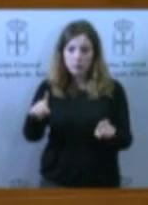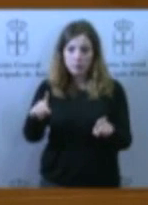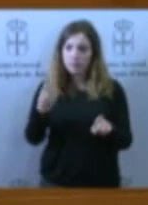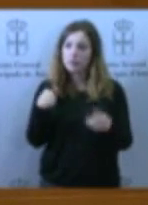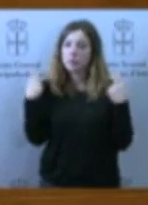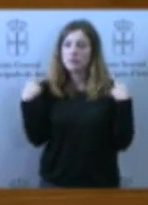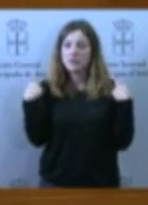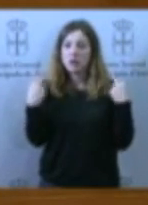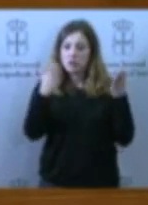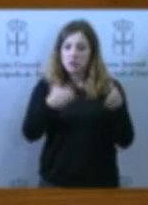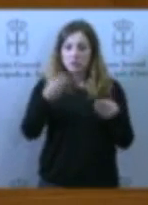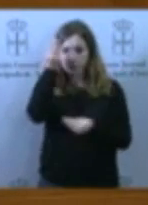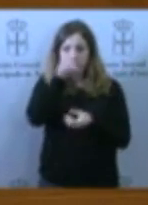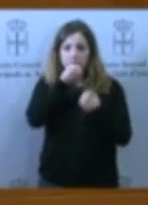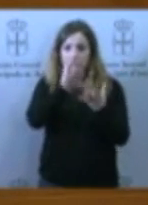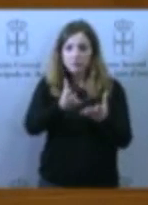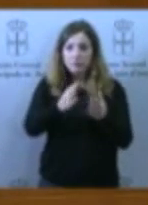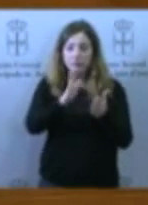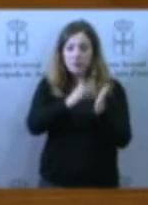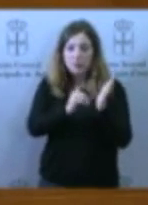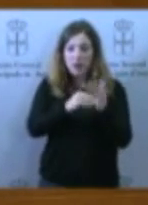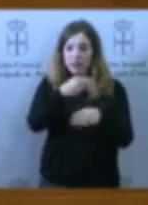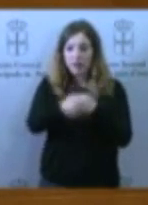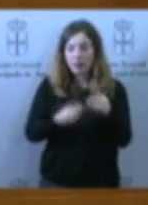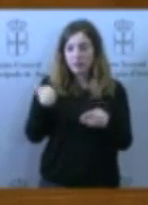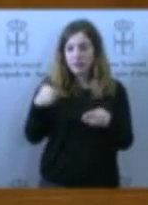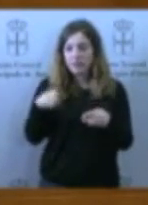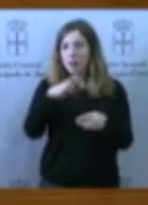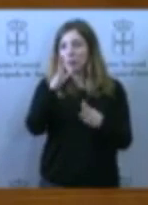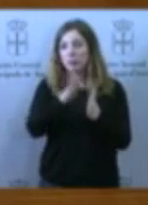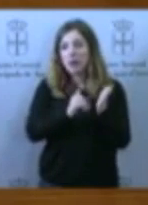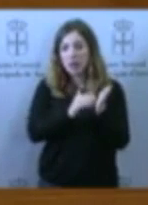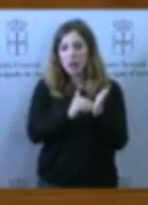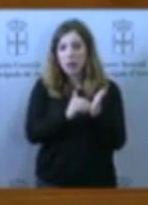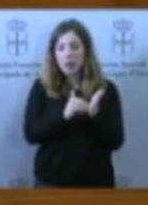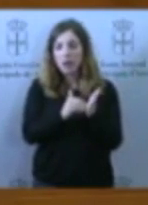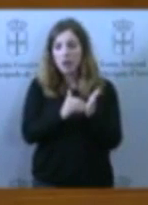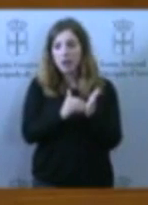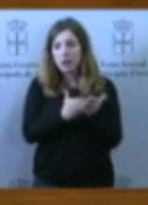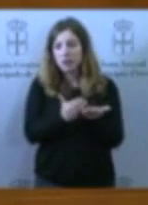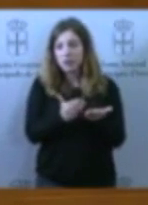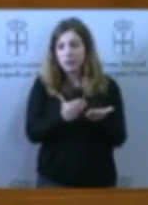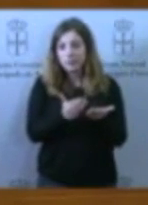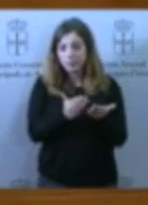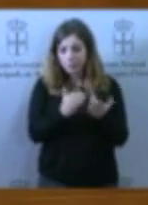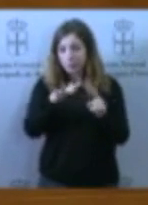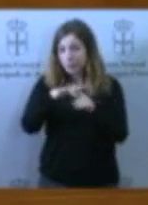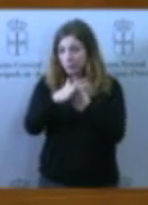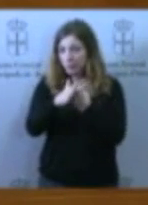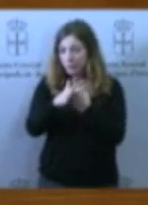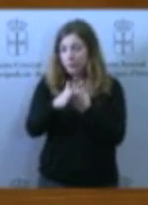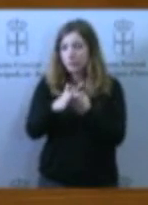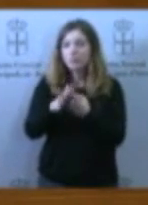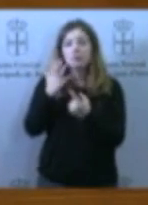ustedes plantean. En Valencia se hizo porque en Valencia hay una casuística particular que ha comentado